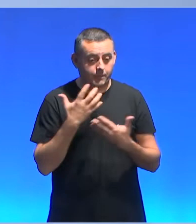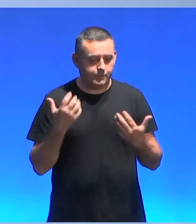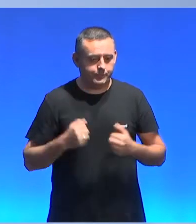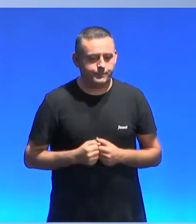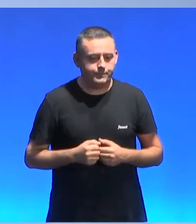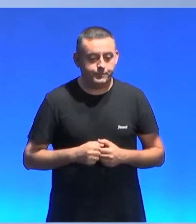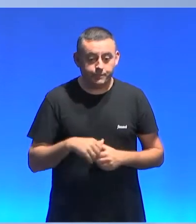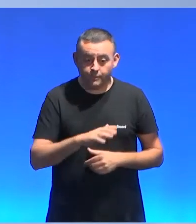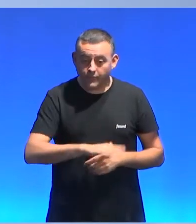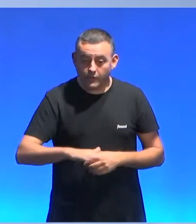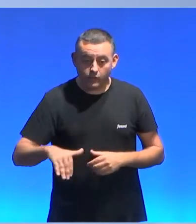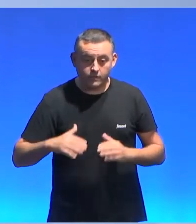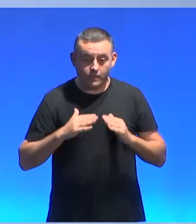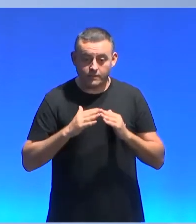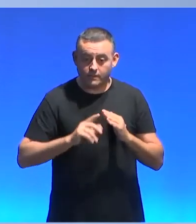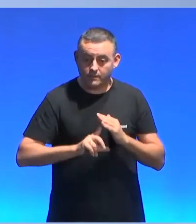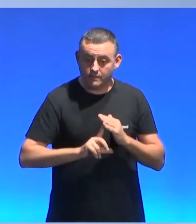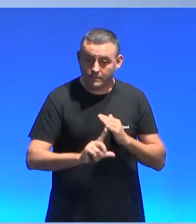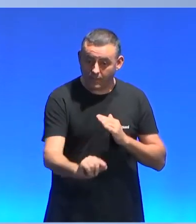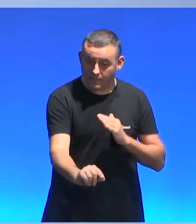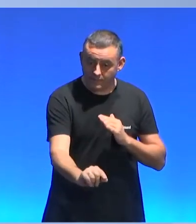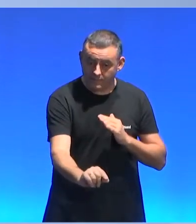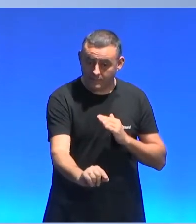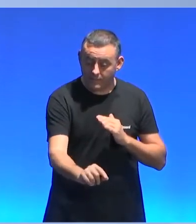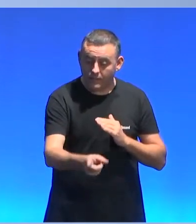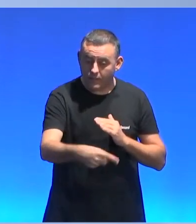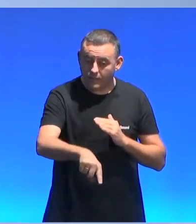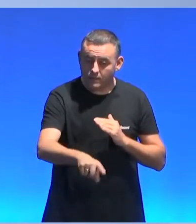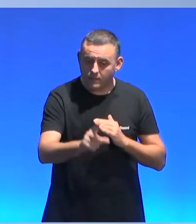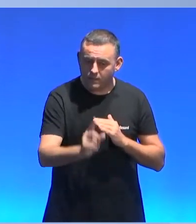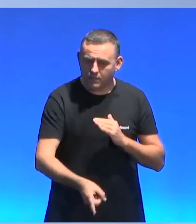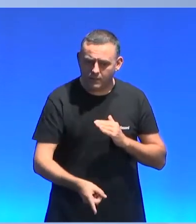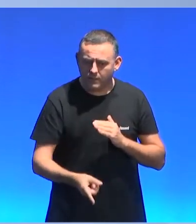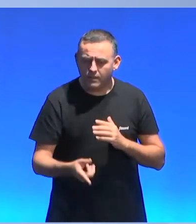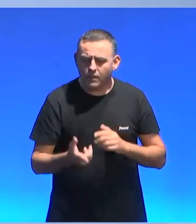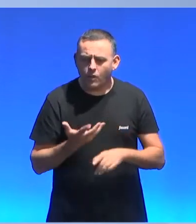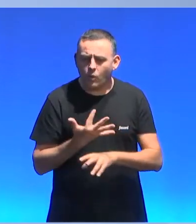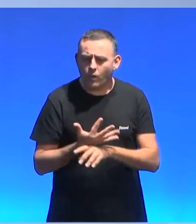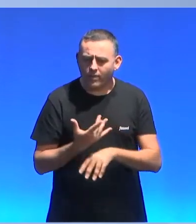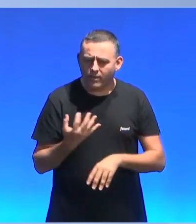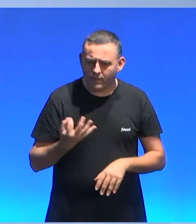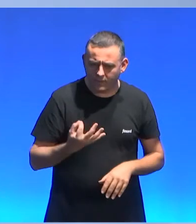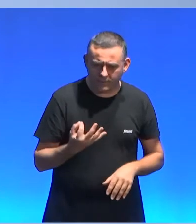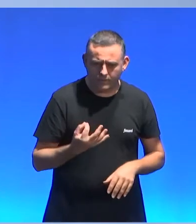ellos van a decidir qué juego hacer y dónde hacerlo.